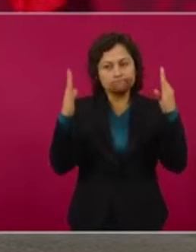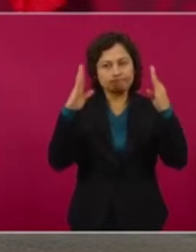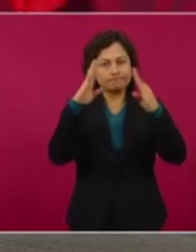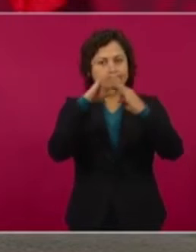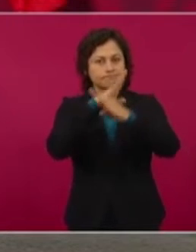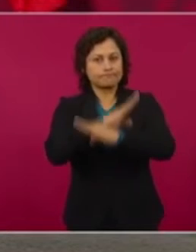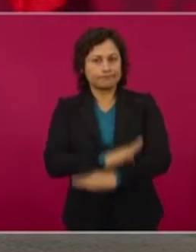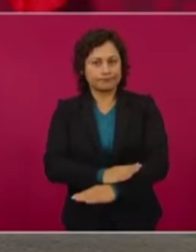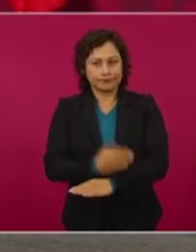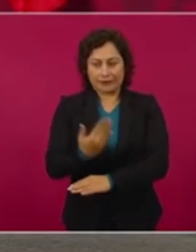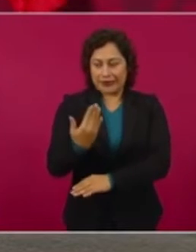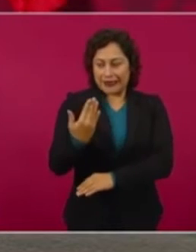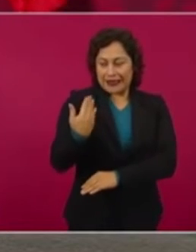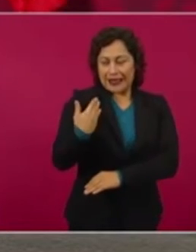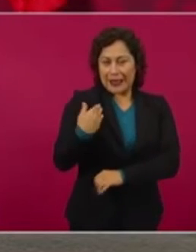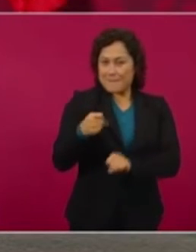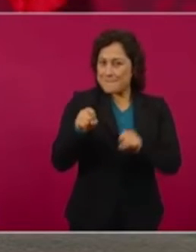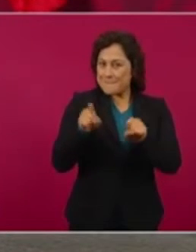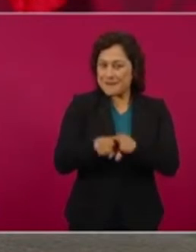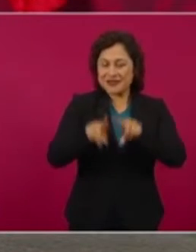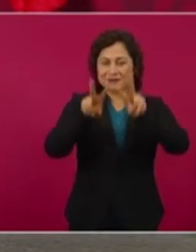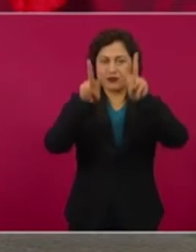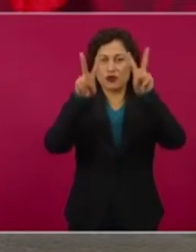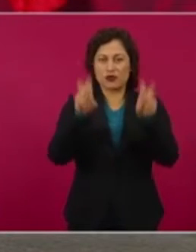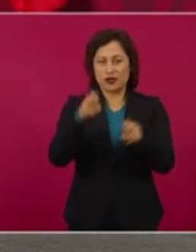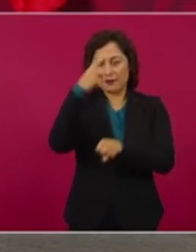del mantenimiento de carreteras,